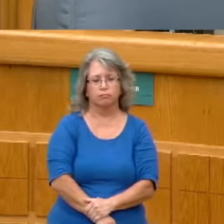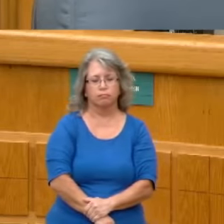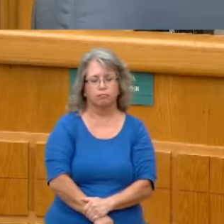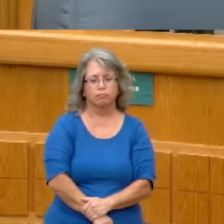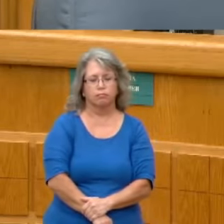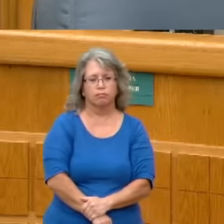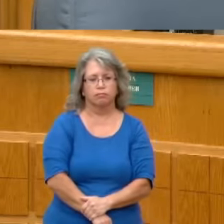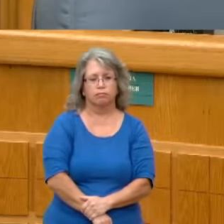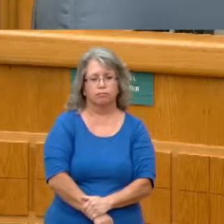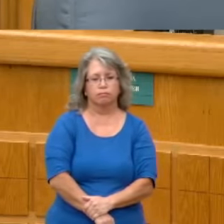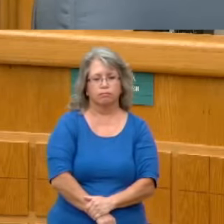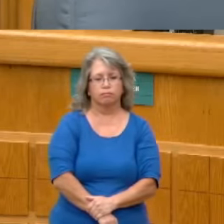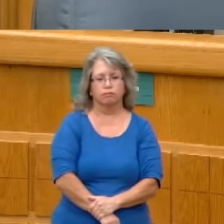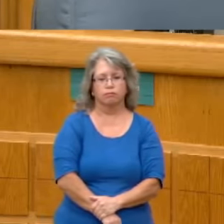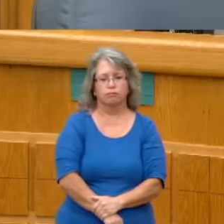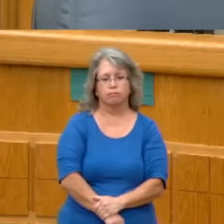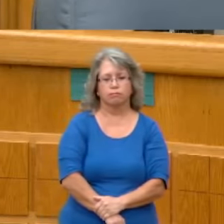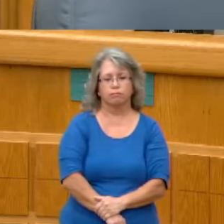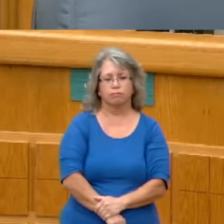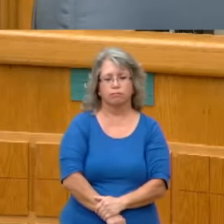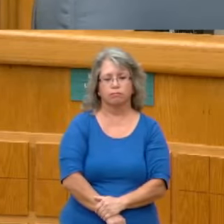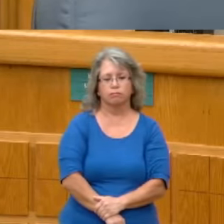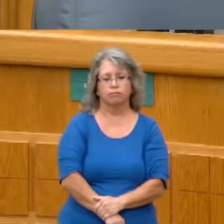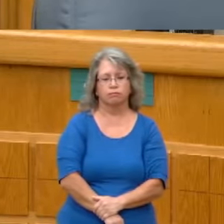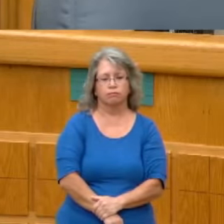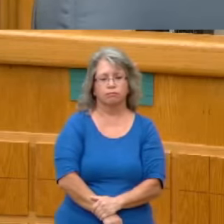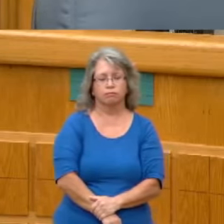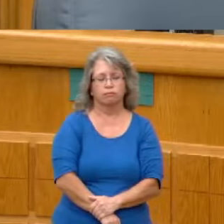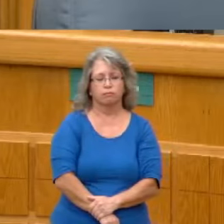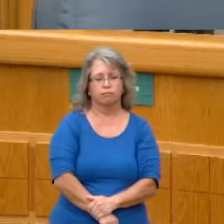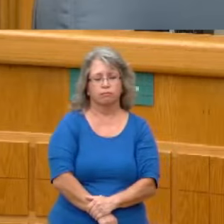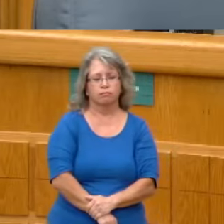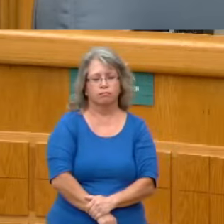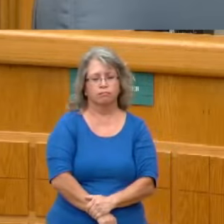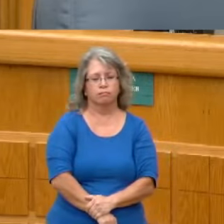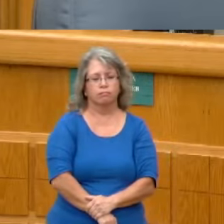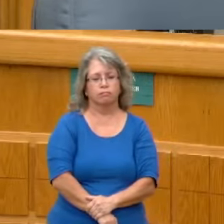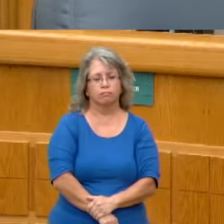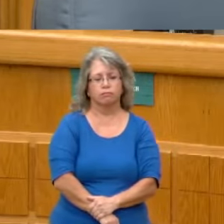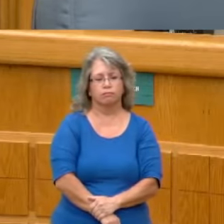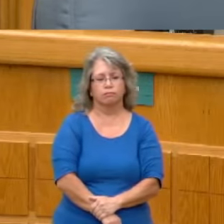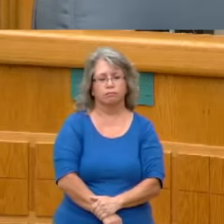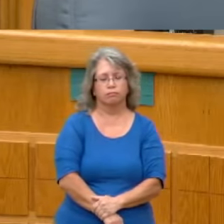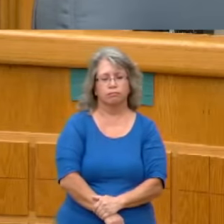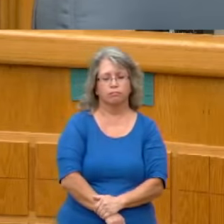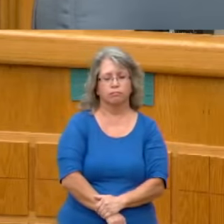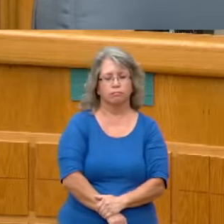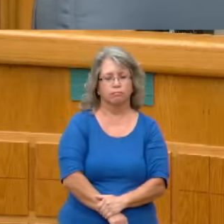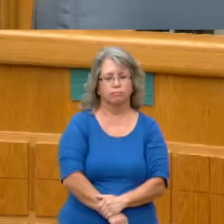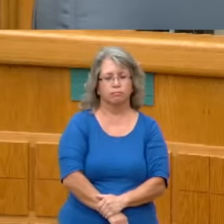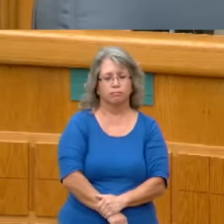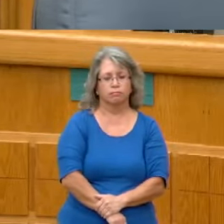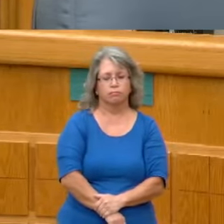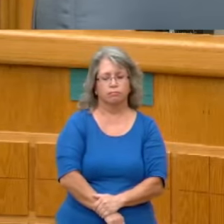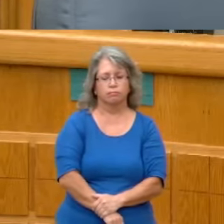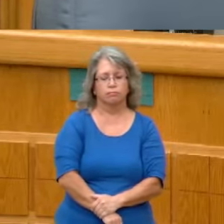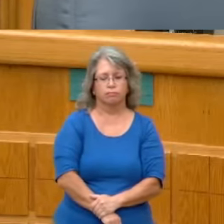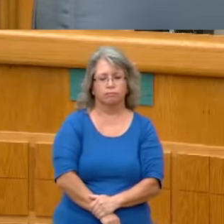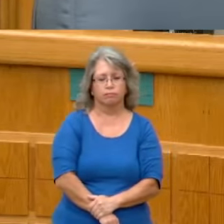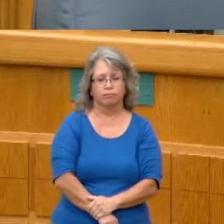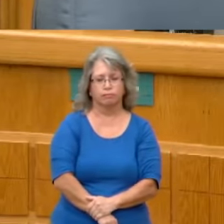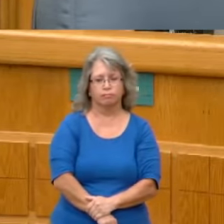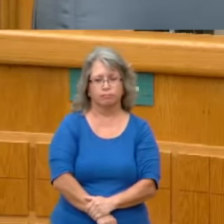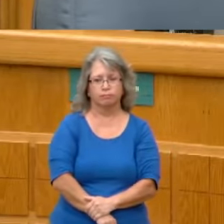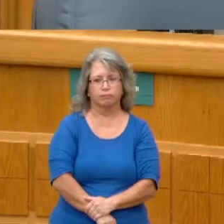9 de la mañana a 2 de la tarde. La dirección es el 2601 de Hospital Boulevard. En cuanto al programa de infusión